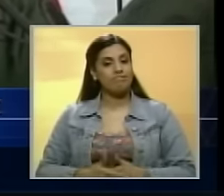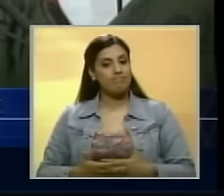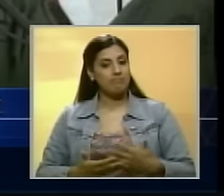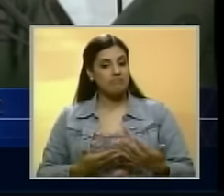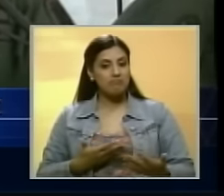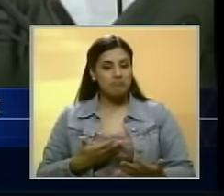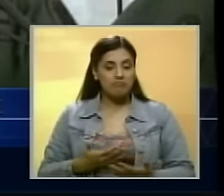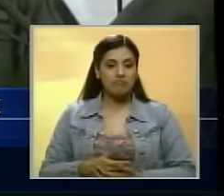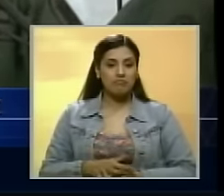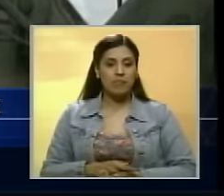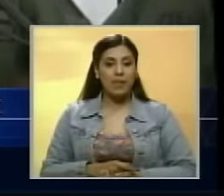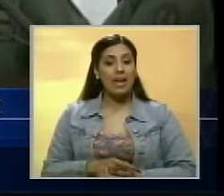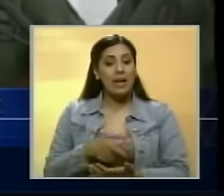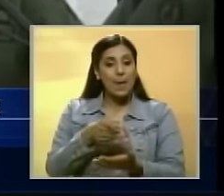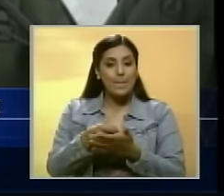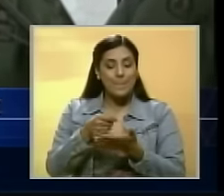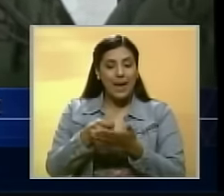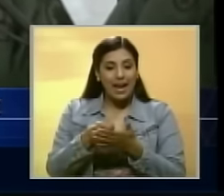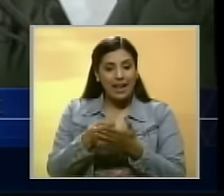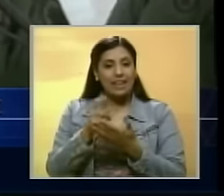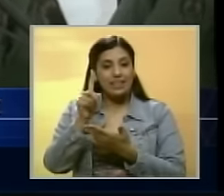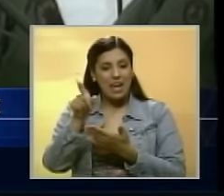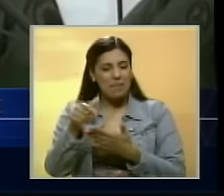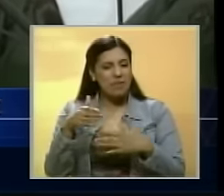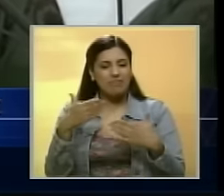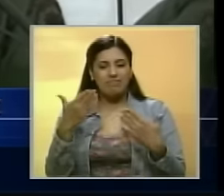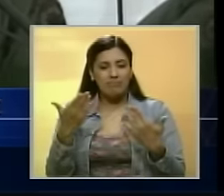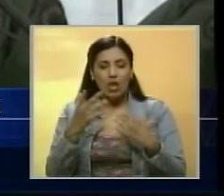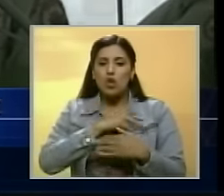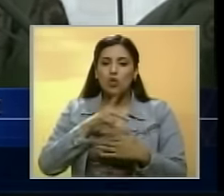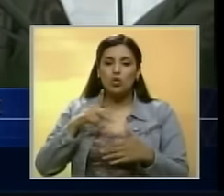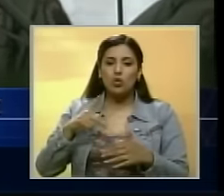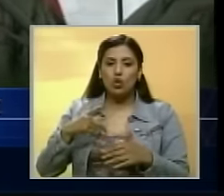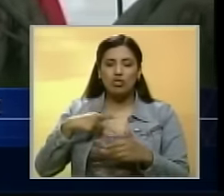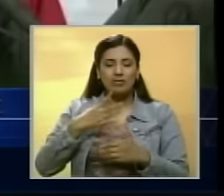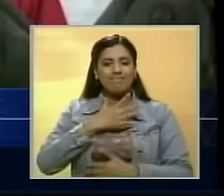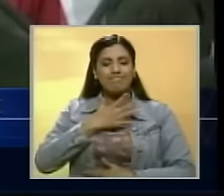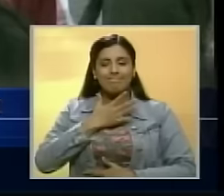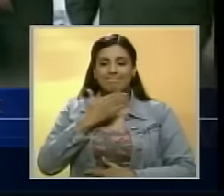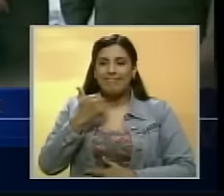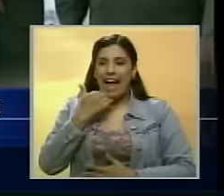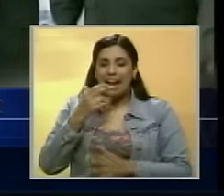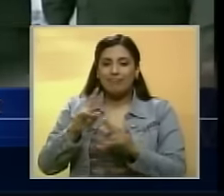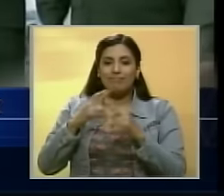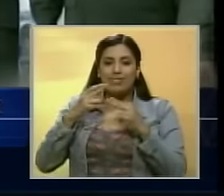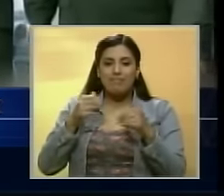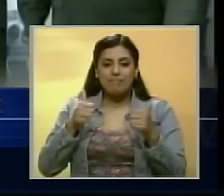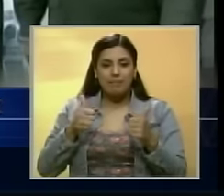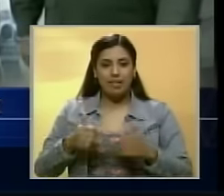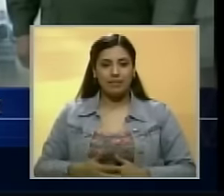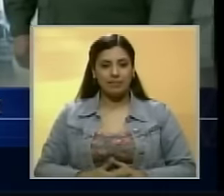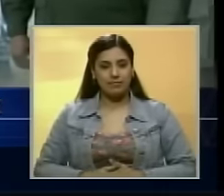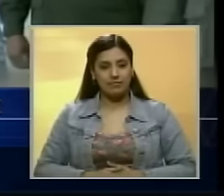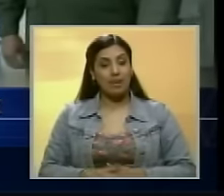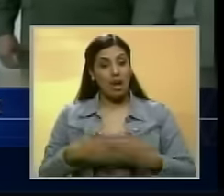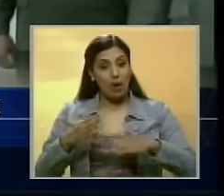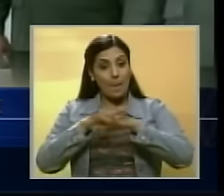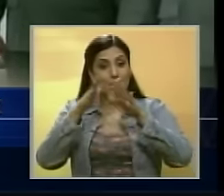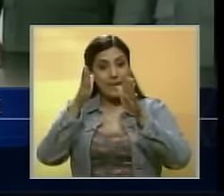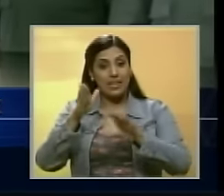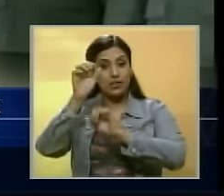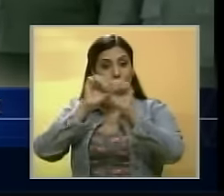Y esa inversión por supuesto nos ha dado inmensos resultados el ministro